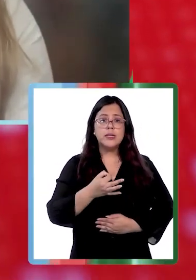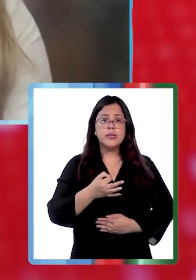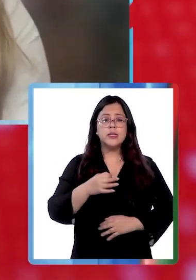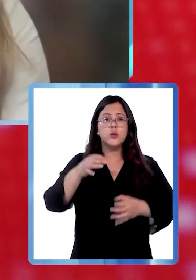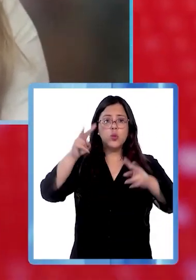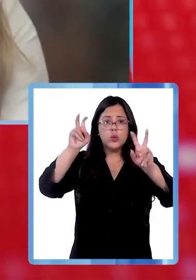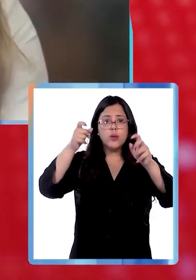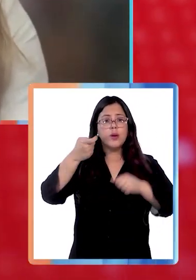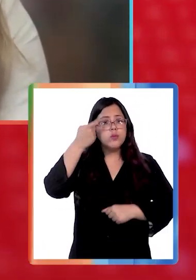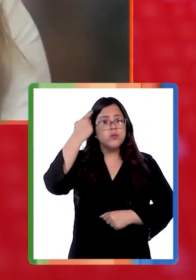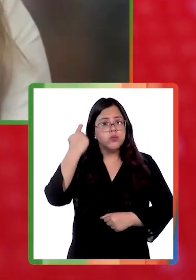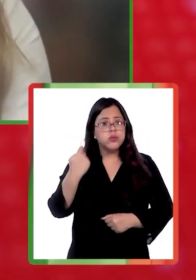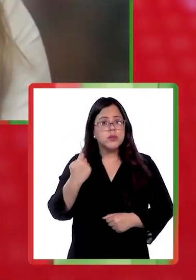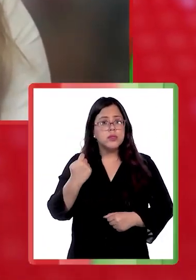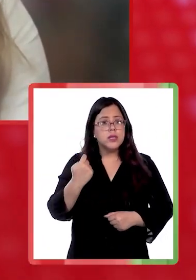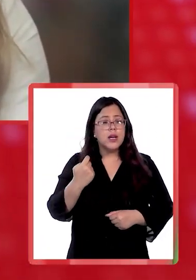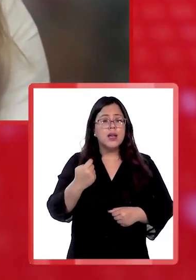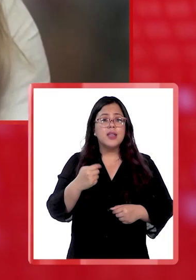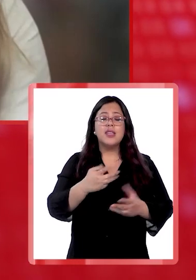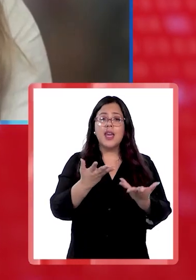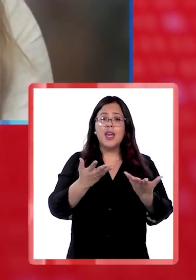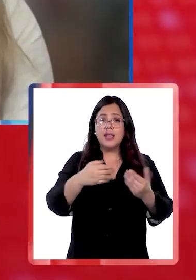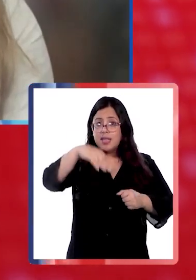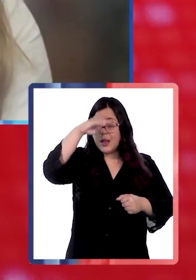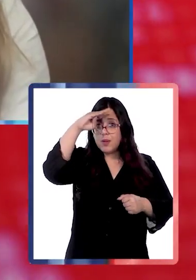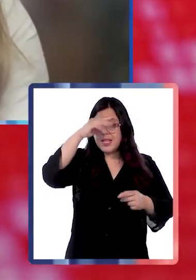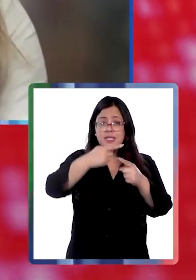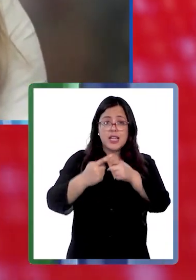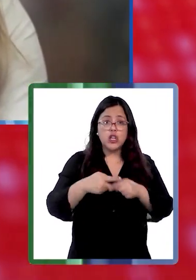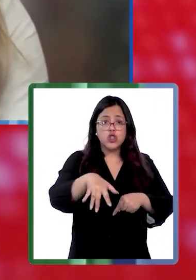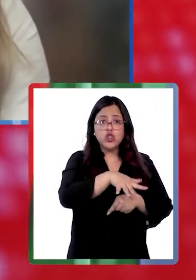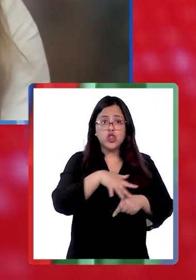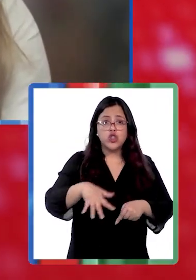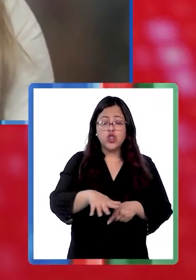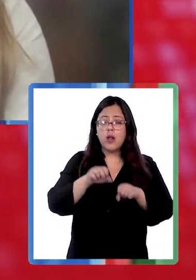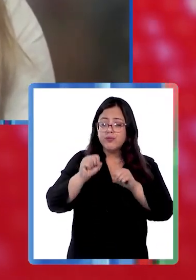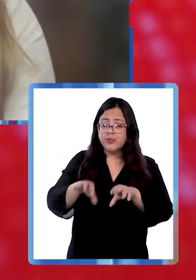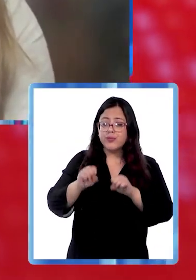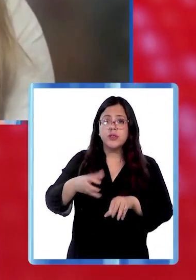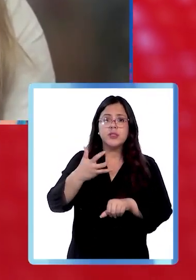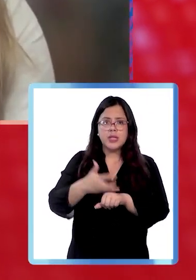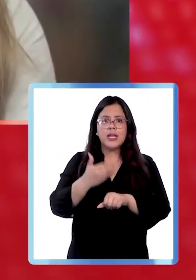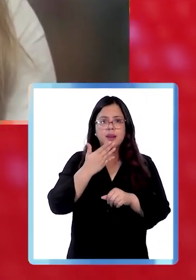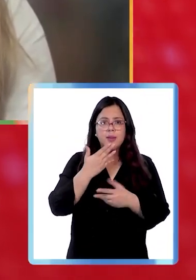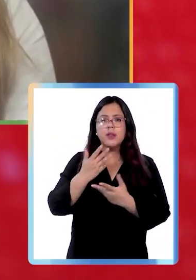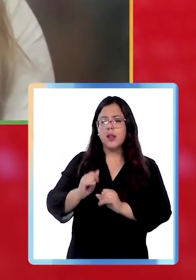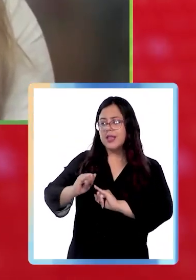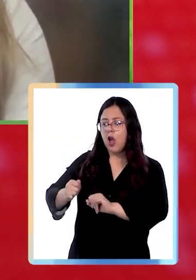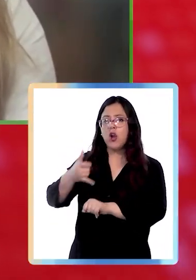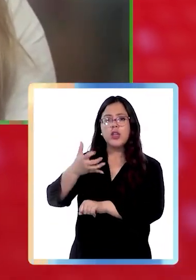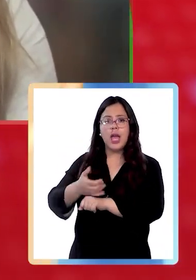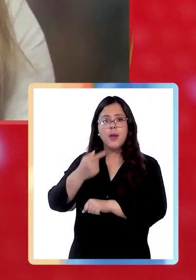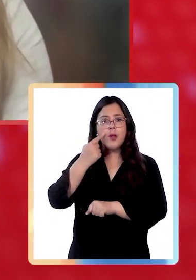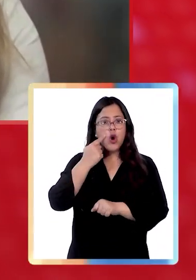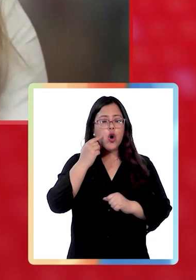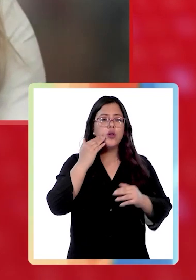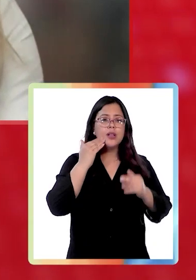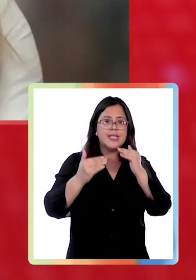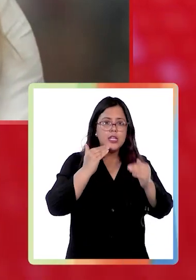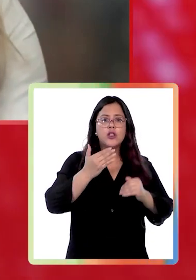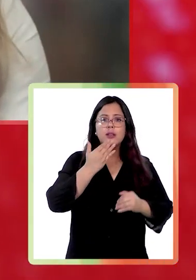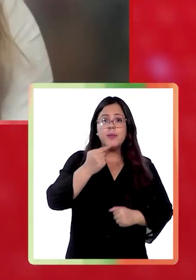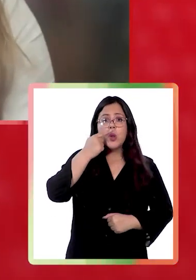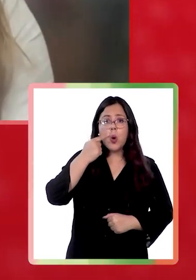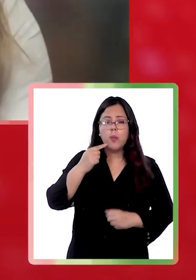claro, lo que tú dices es una creencia que baja de las experiencias sociales que hemos tenido y además de lo que se habla mediáticamente. Pero efectivamente